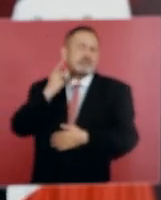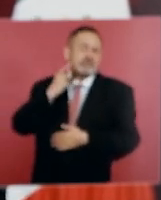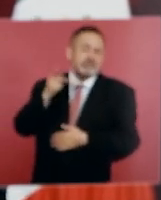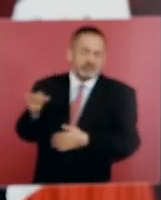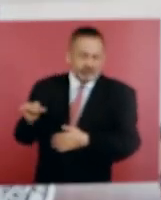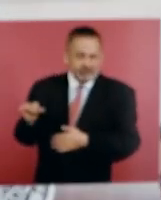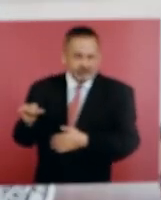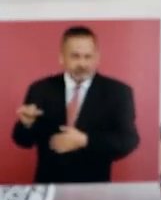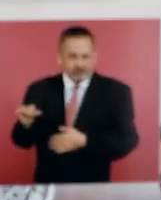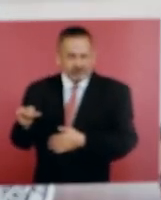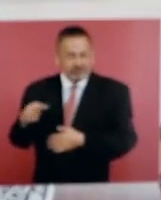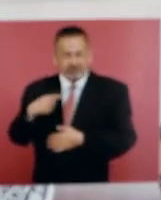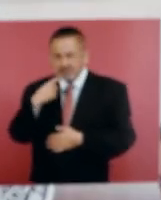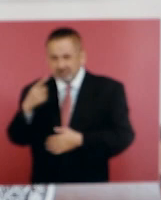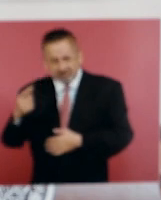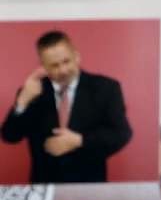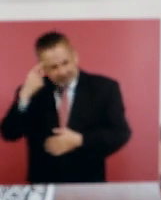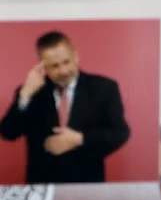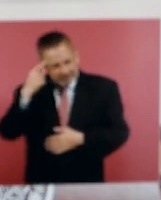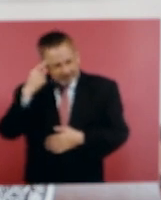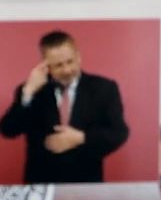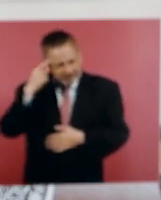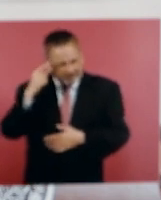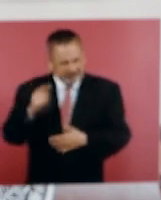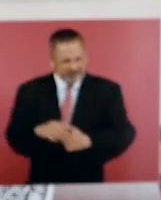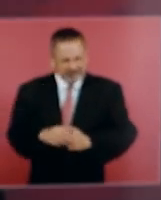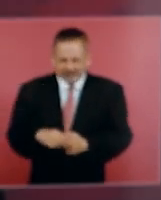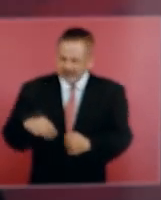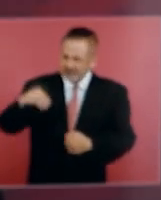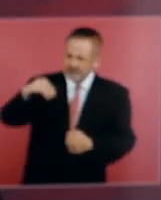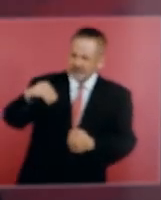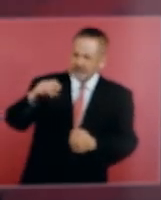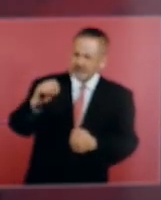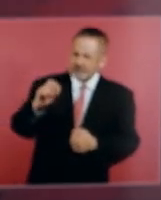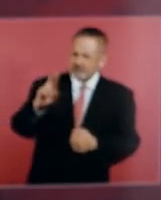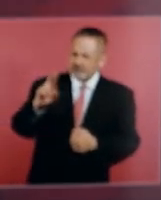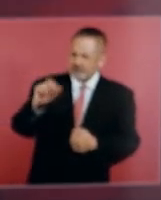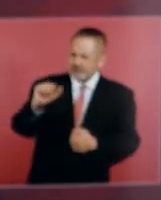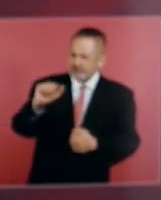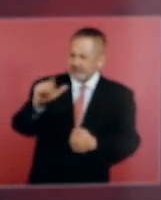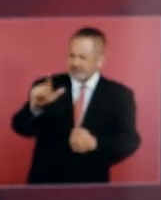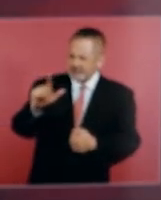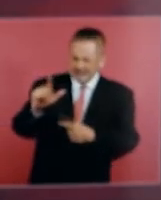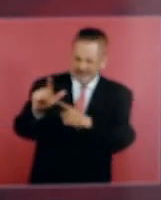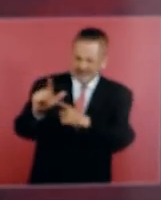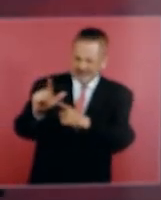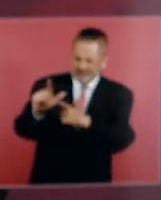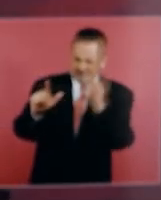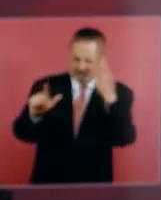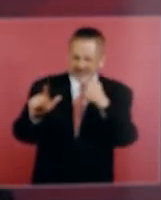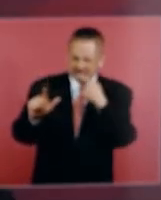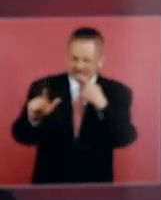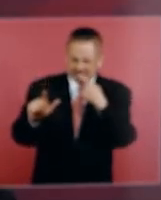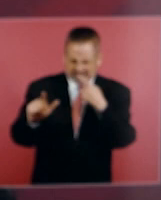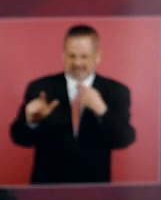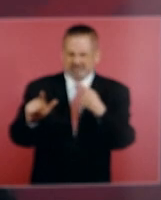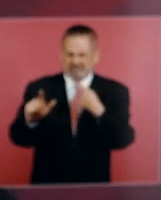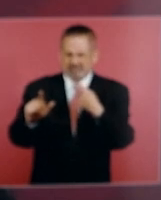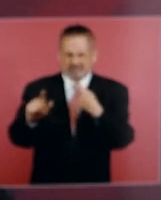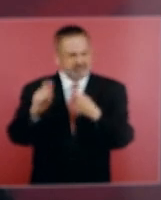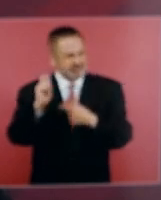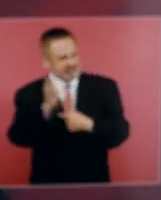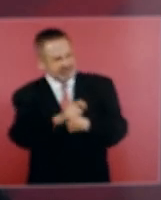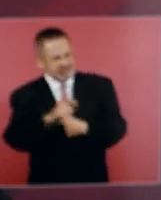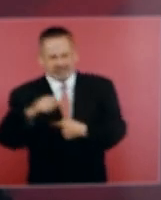la Justicia en el caso Ayotzinapa, el subsecretario de Gobernación Alejandro Encinas reiteró las diferencias de la llamada verdad histórica